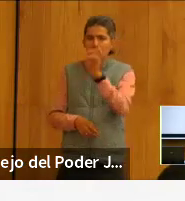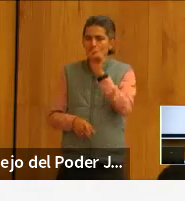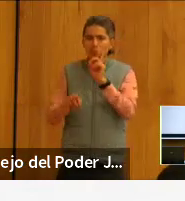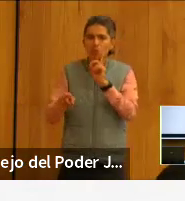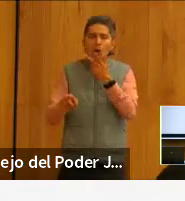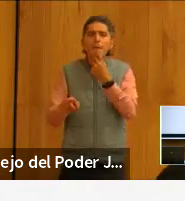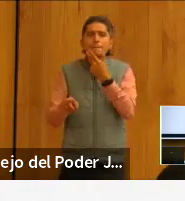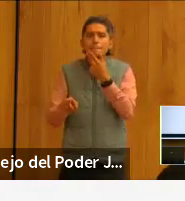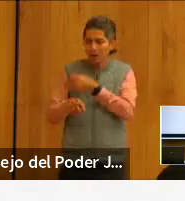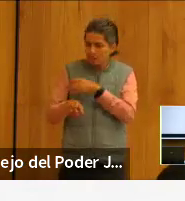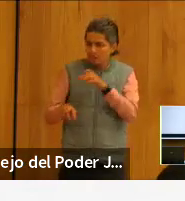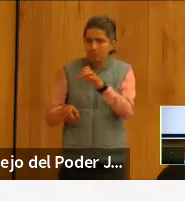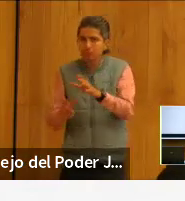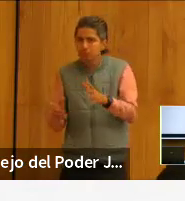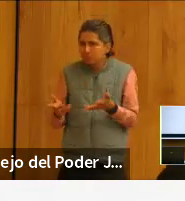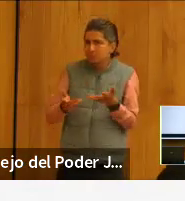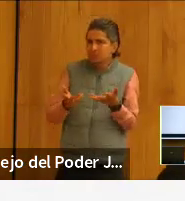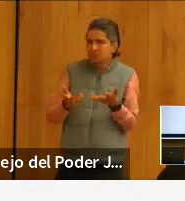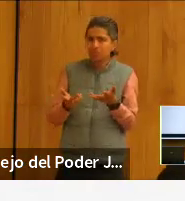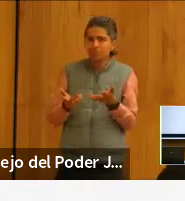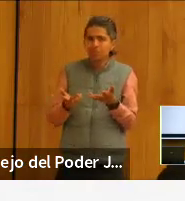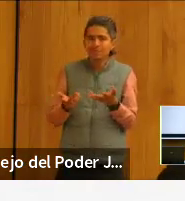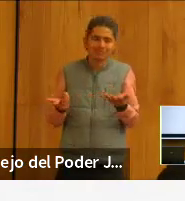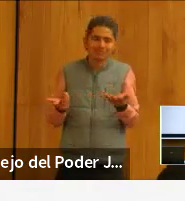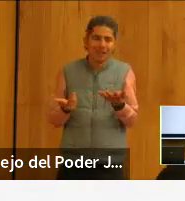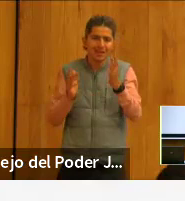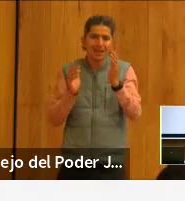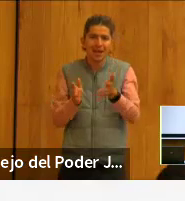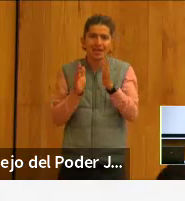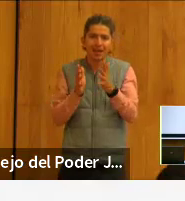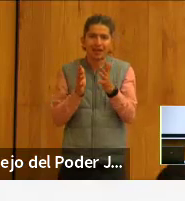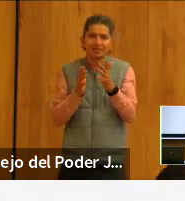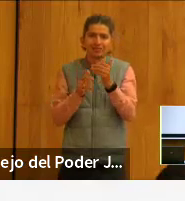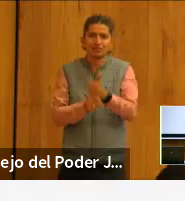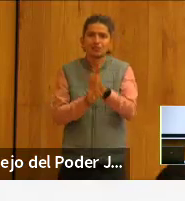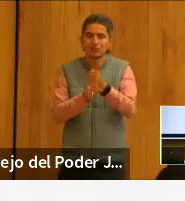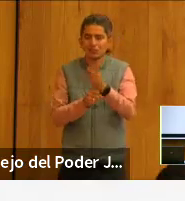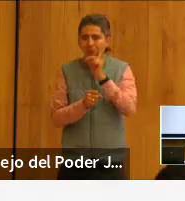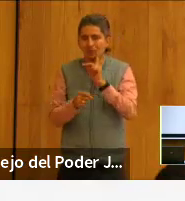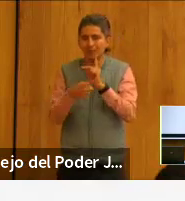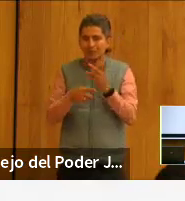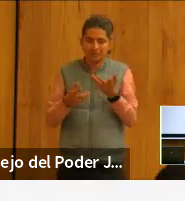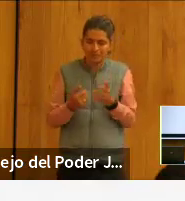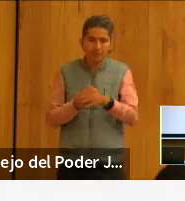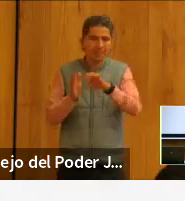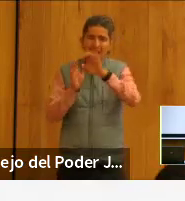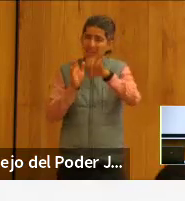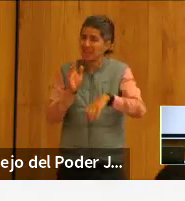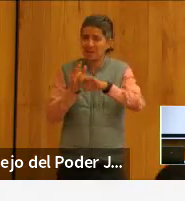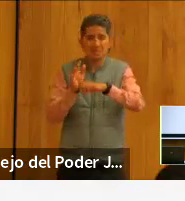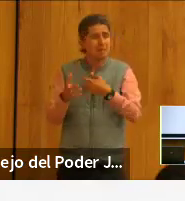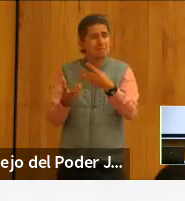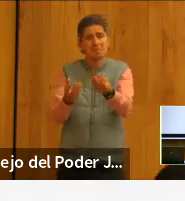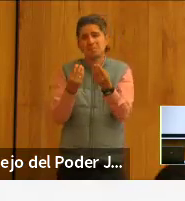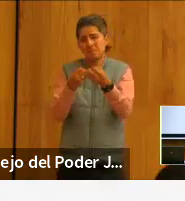agresora de la que por sí vienen ya padeciendo las mujeres. Ejemplos tengo muchísimos